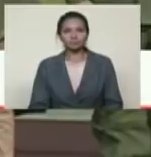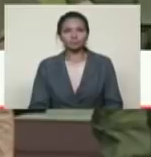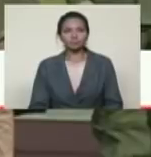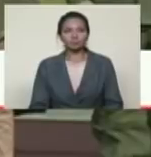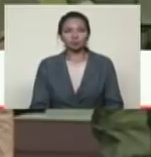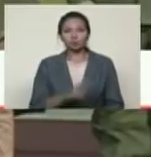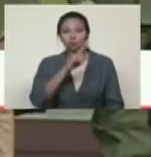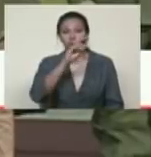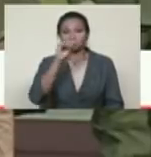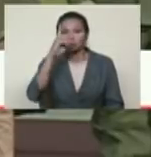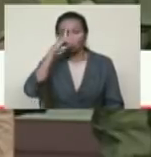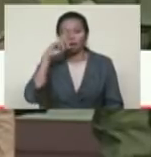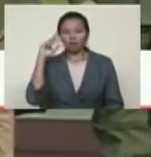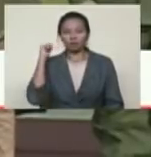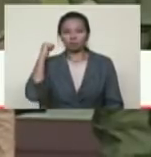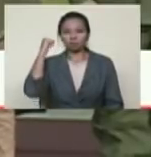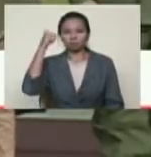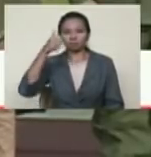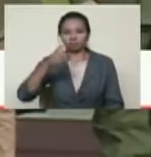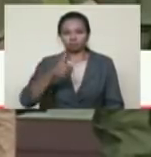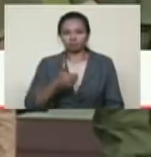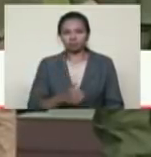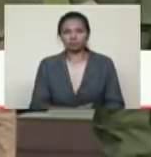200 años después,